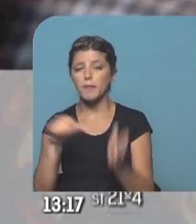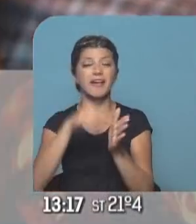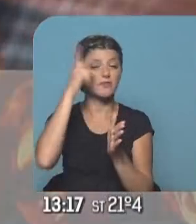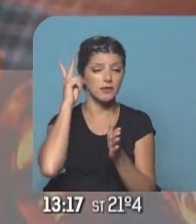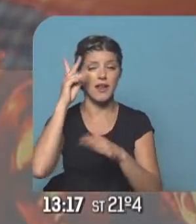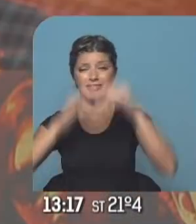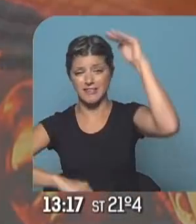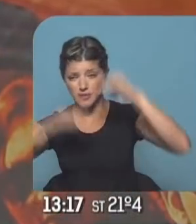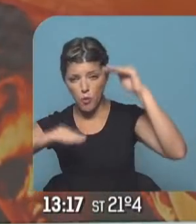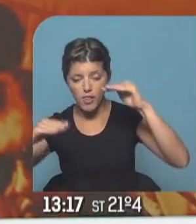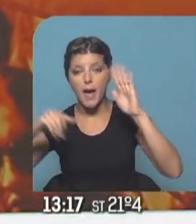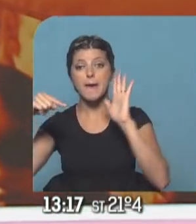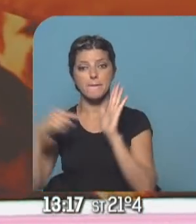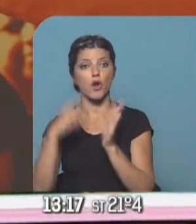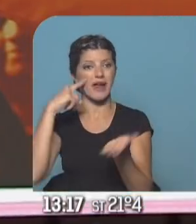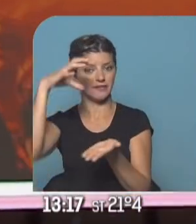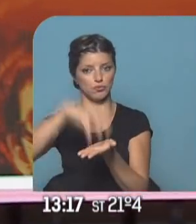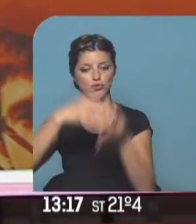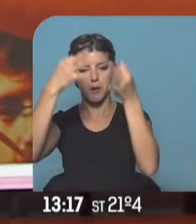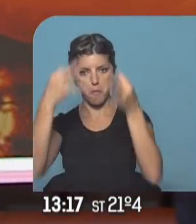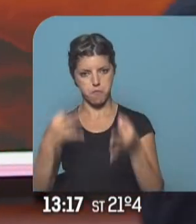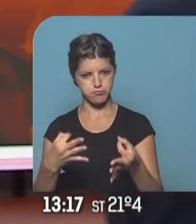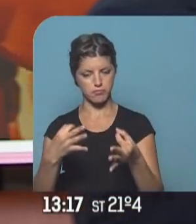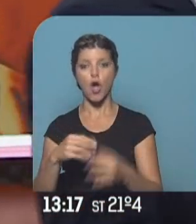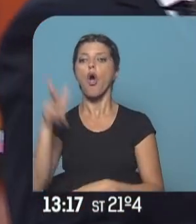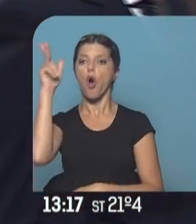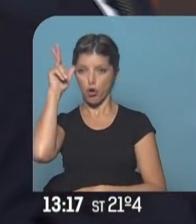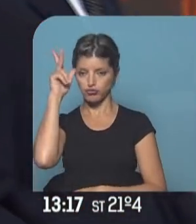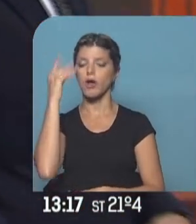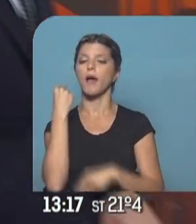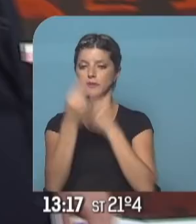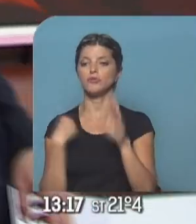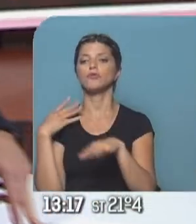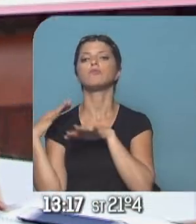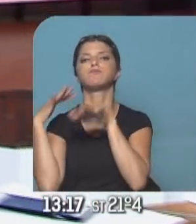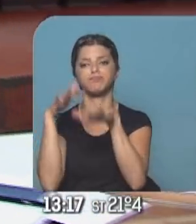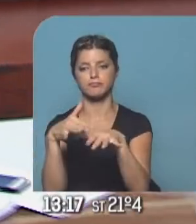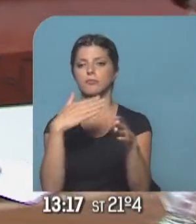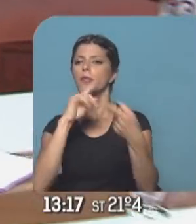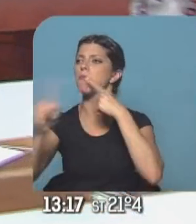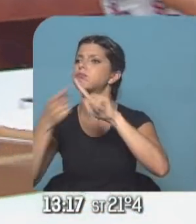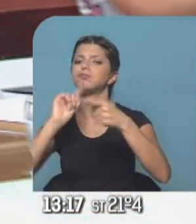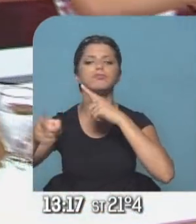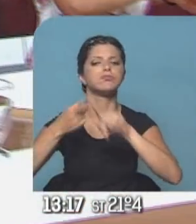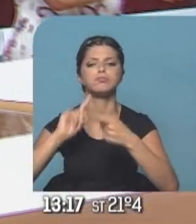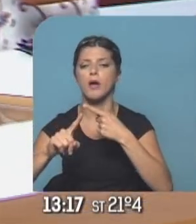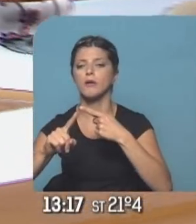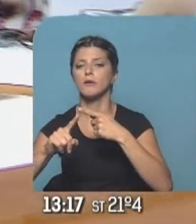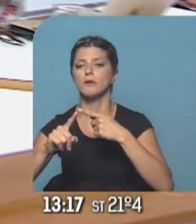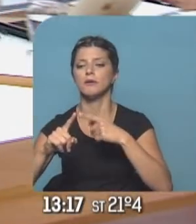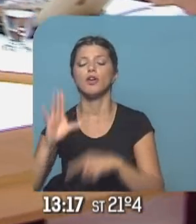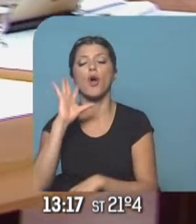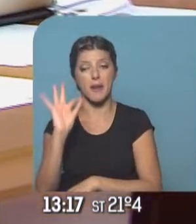institucional es muy prolijito. Fueron los 8 candidatos, debatieron, hablaron de sus temas y con un condimento que está presente en